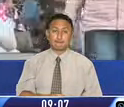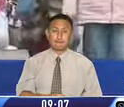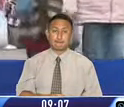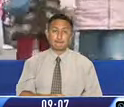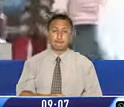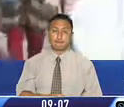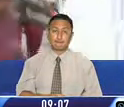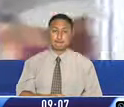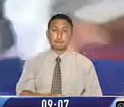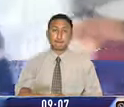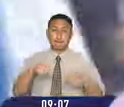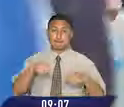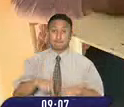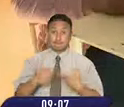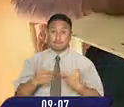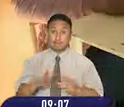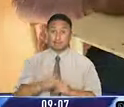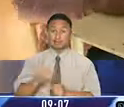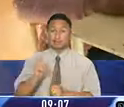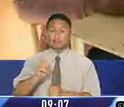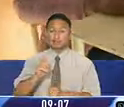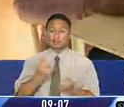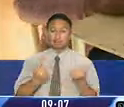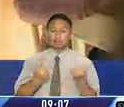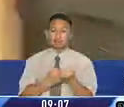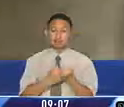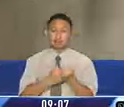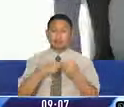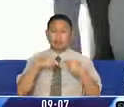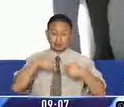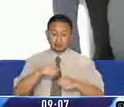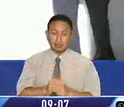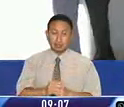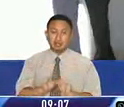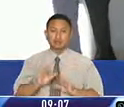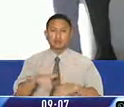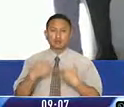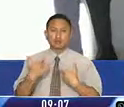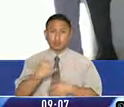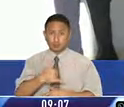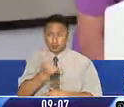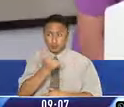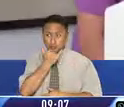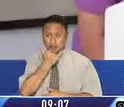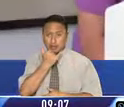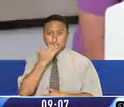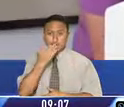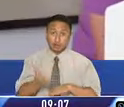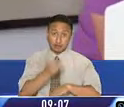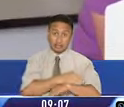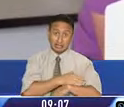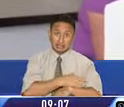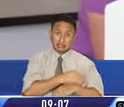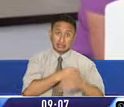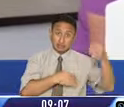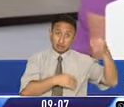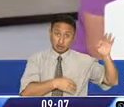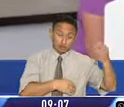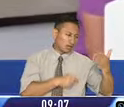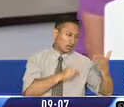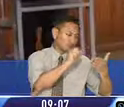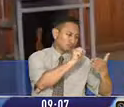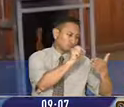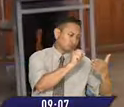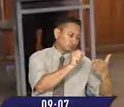Con esto, sin duda, será necesario respaldarse en la tradicional polla para no equivocarse el próximo 5 de febrero. Ante las